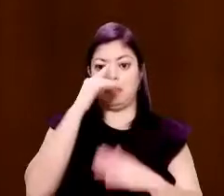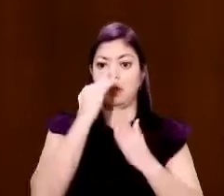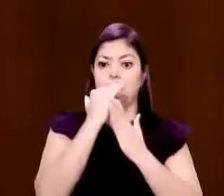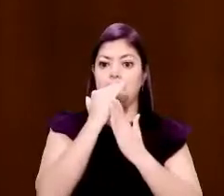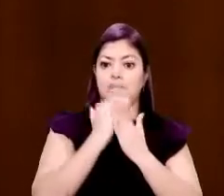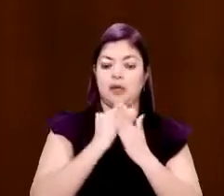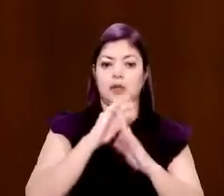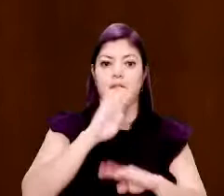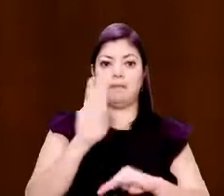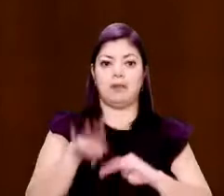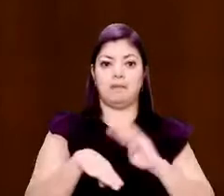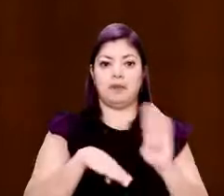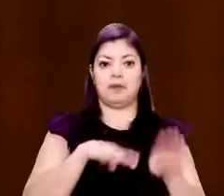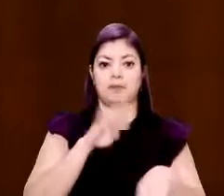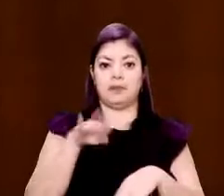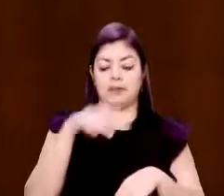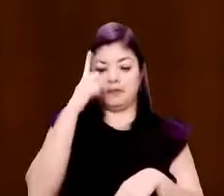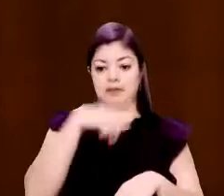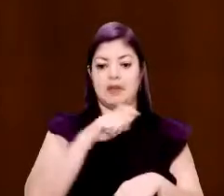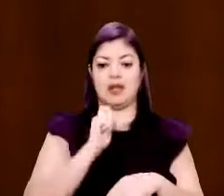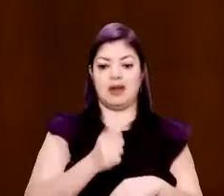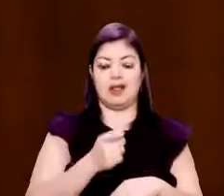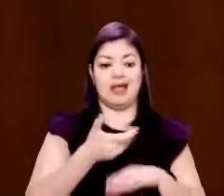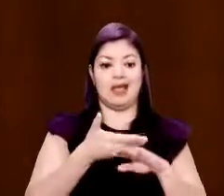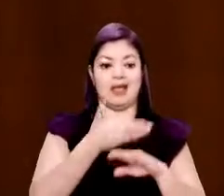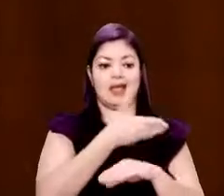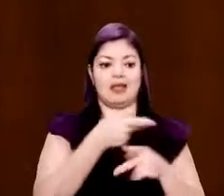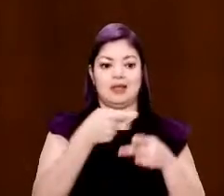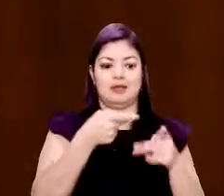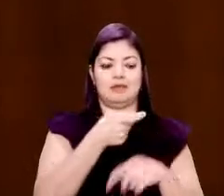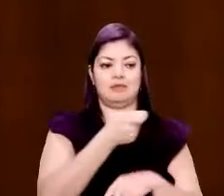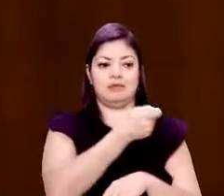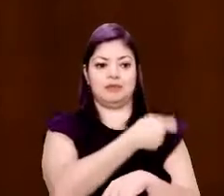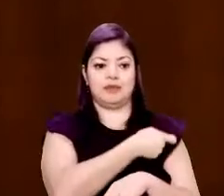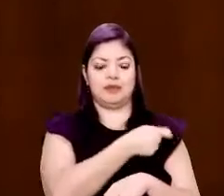por padecimientos prevenibles suministrados por más de